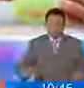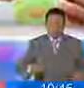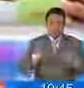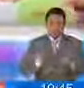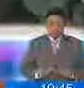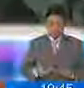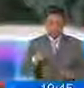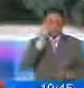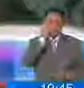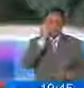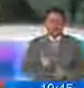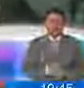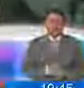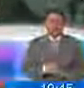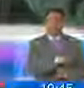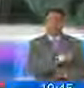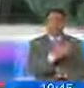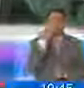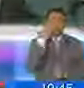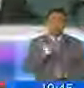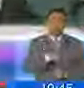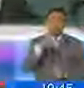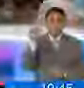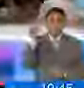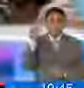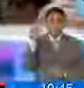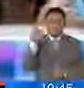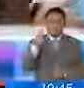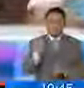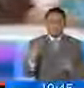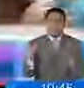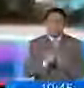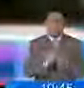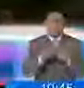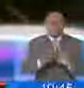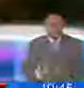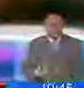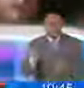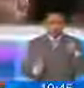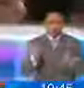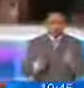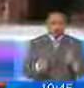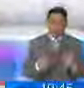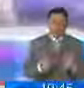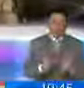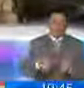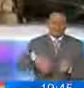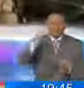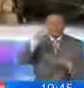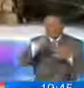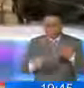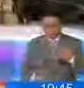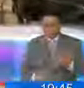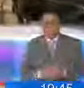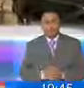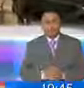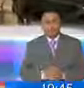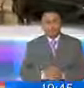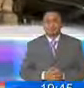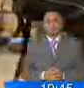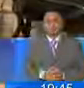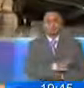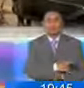desayunar. Esta madre es maestra, amiga, secretaria, chofer, cariñosa y algo más. Pienso que es una